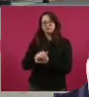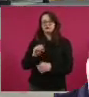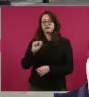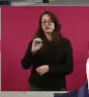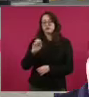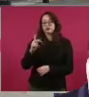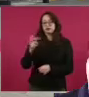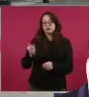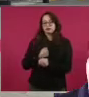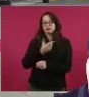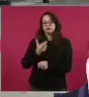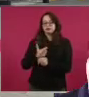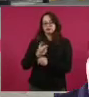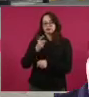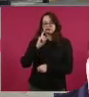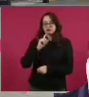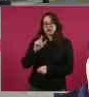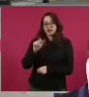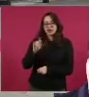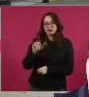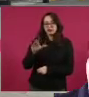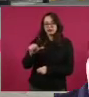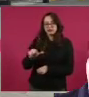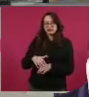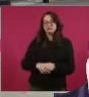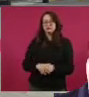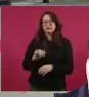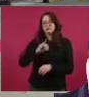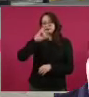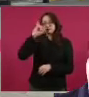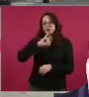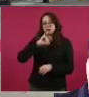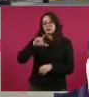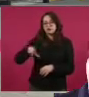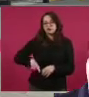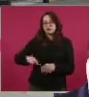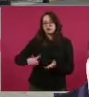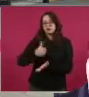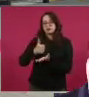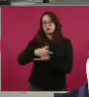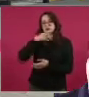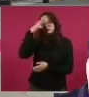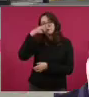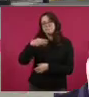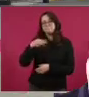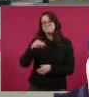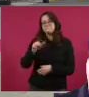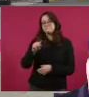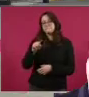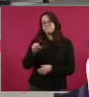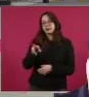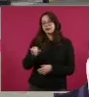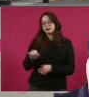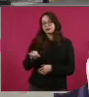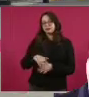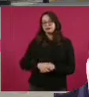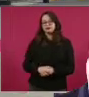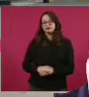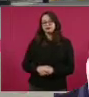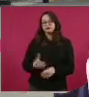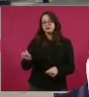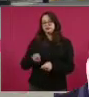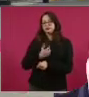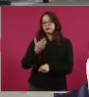Pública, Leticia Ramírez Amaya. Jefe de Gobierno de la Ciudad de México, Martí Batres Guadarrama. Secretario de la